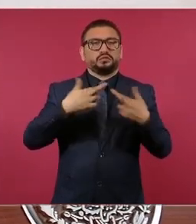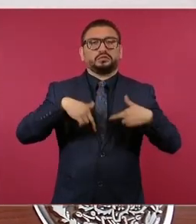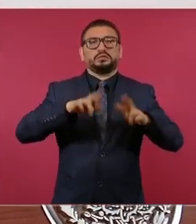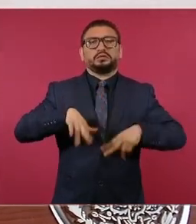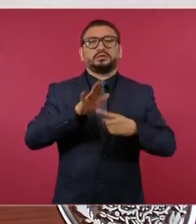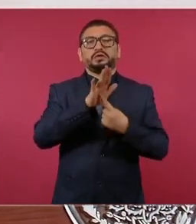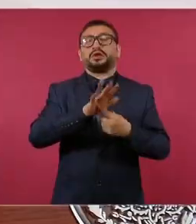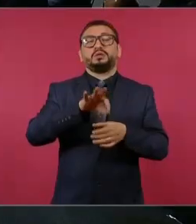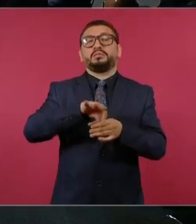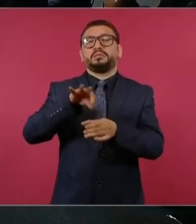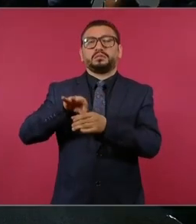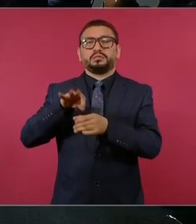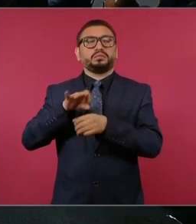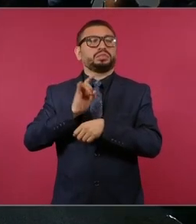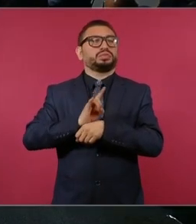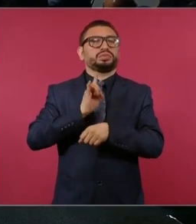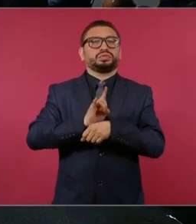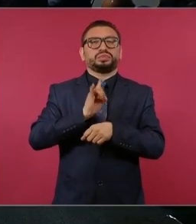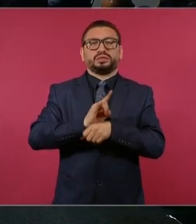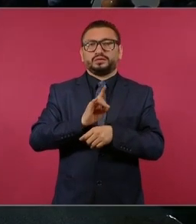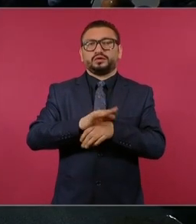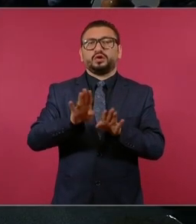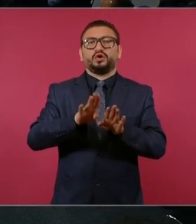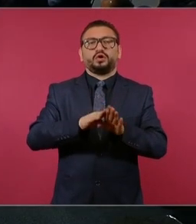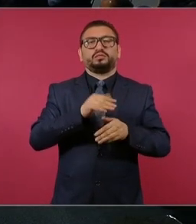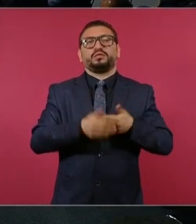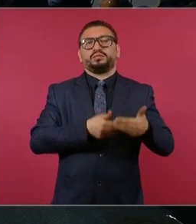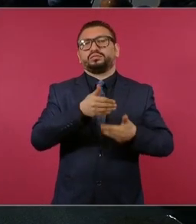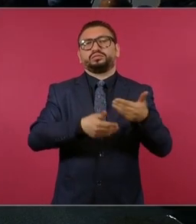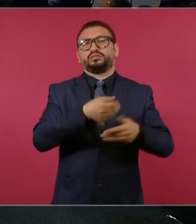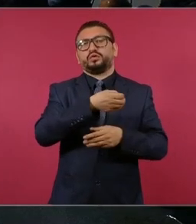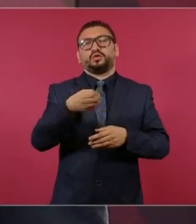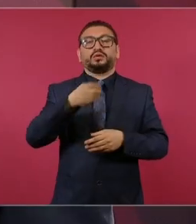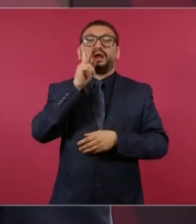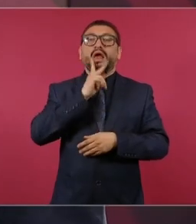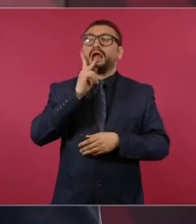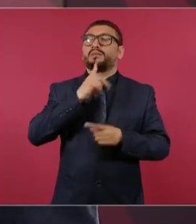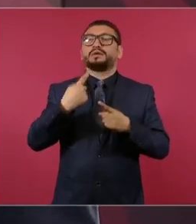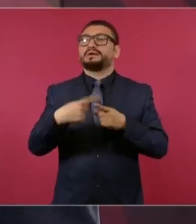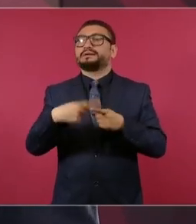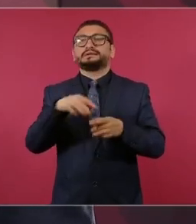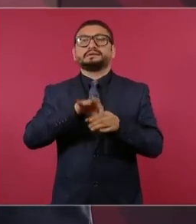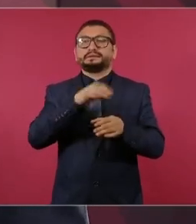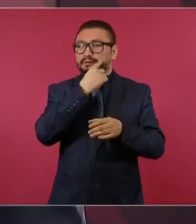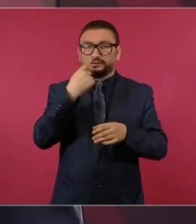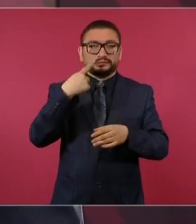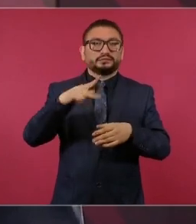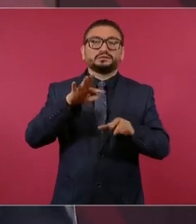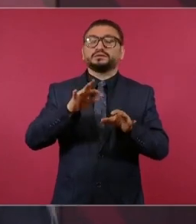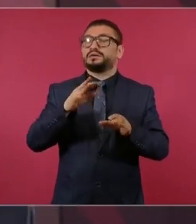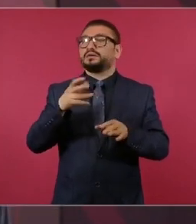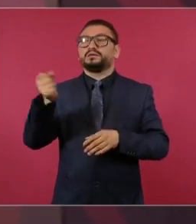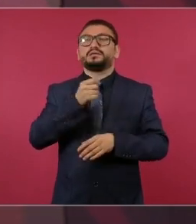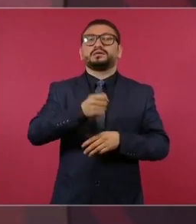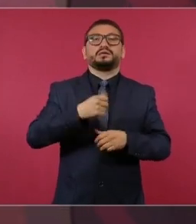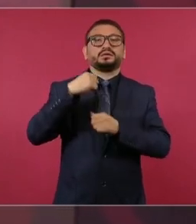representativa, un simple mecanismo para ver quién queda en el poder.